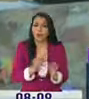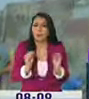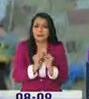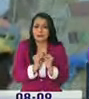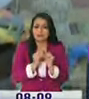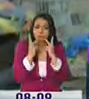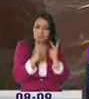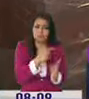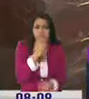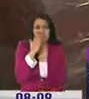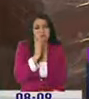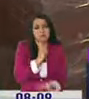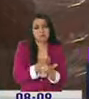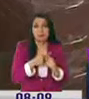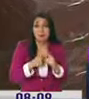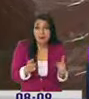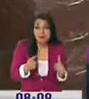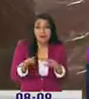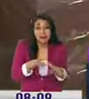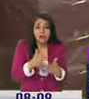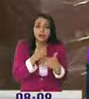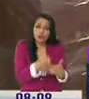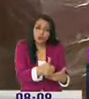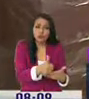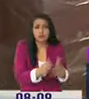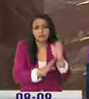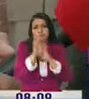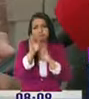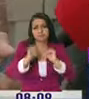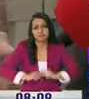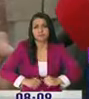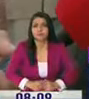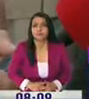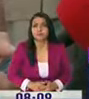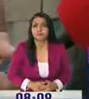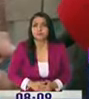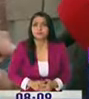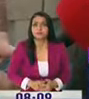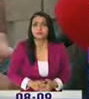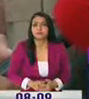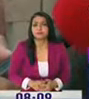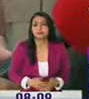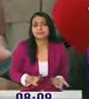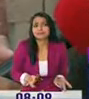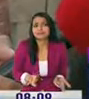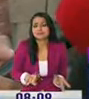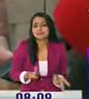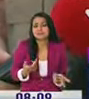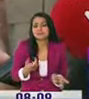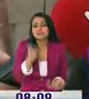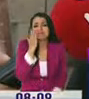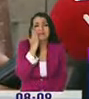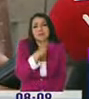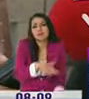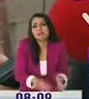ver a su madre, estas acciones la ayudan a salir adelante. Creo que ya nada va a ser igual sin una